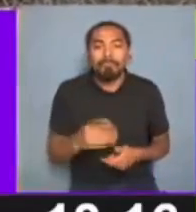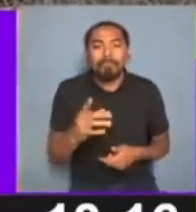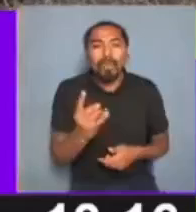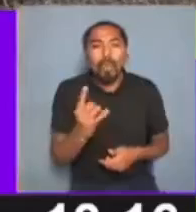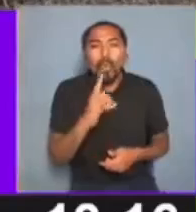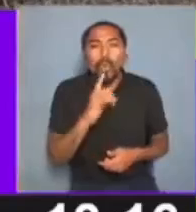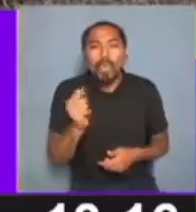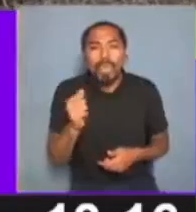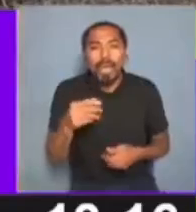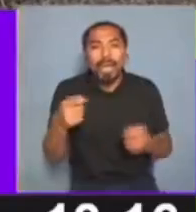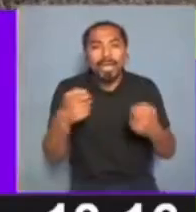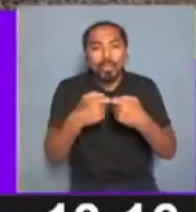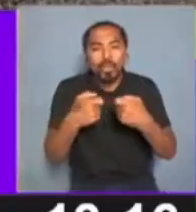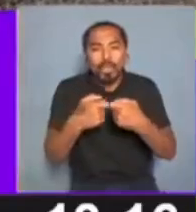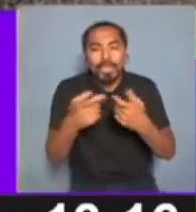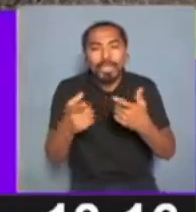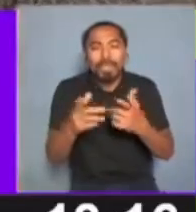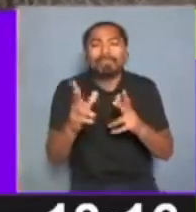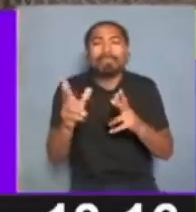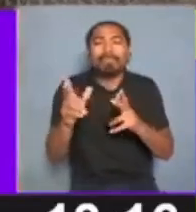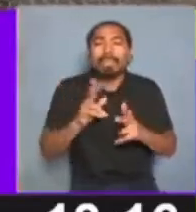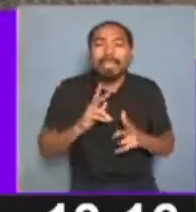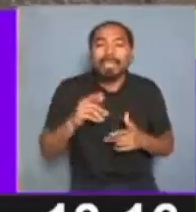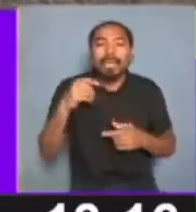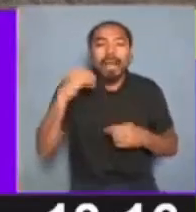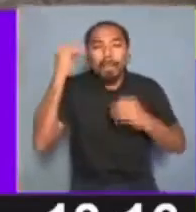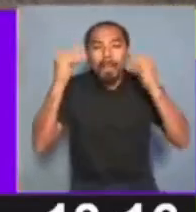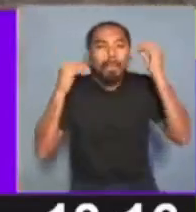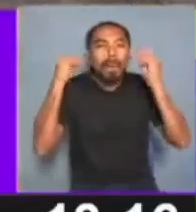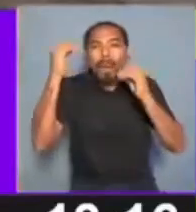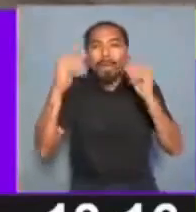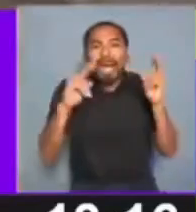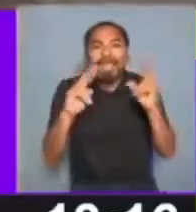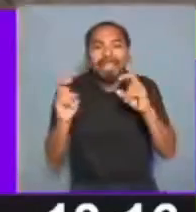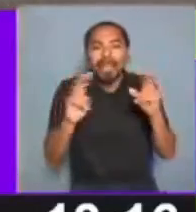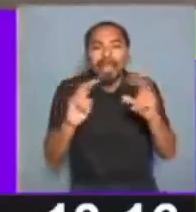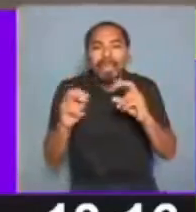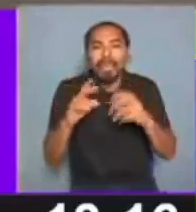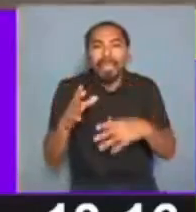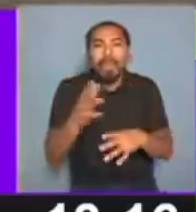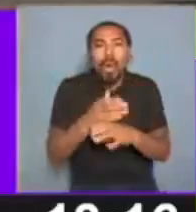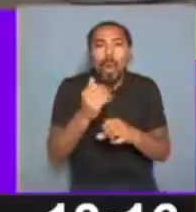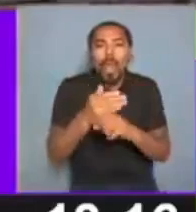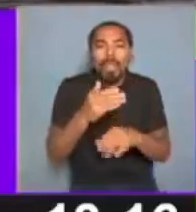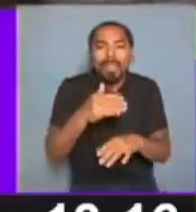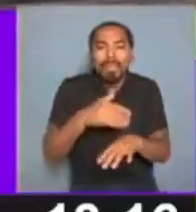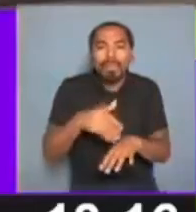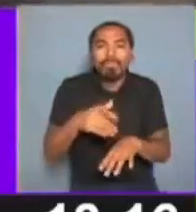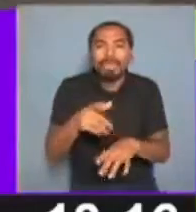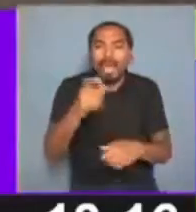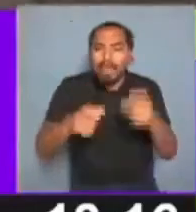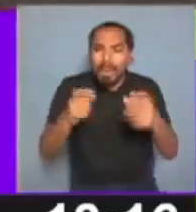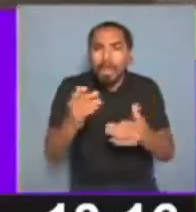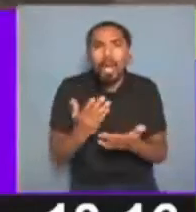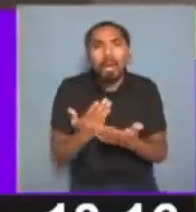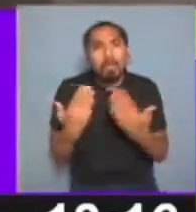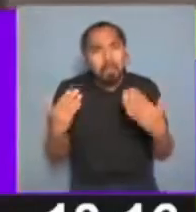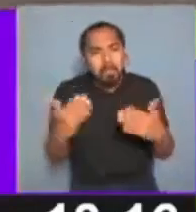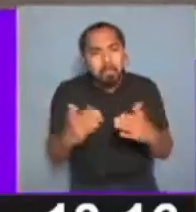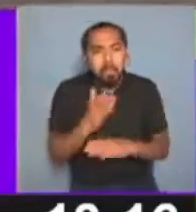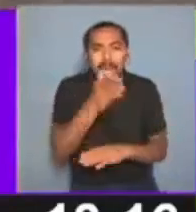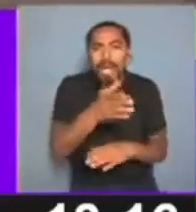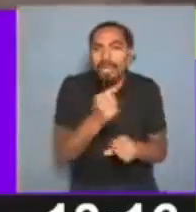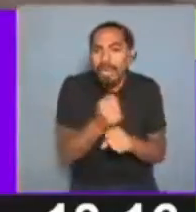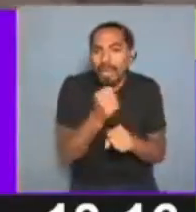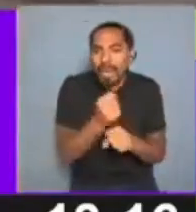ver si eso es consistente, si también pueden dar un comunicado, cosa de que la gente pueda saber qué es lo que va a hacer mañana, porque si